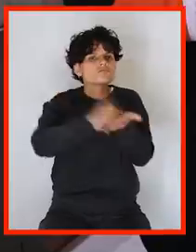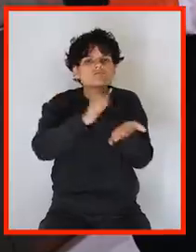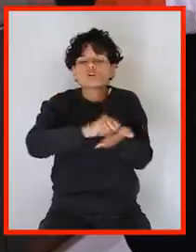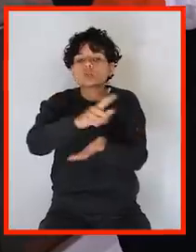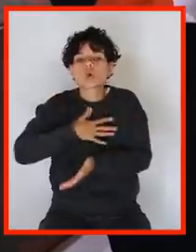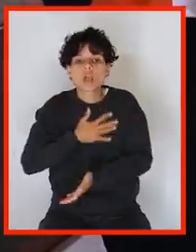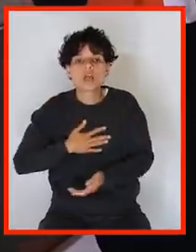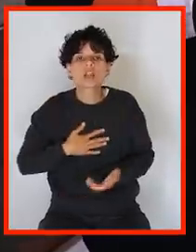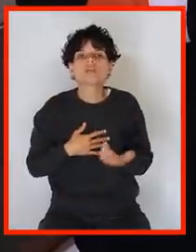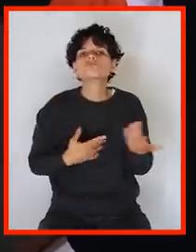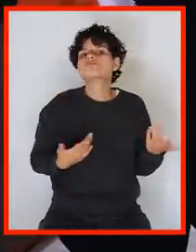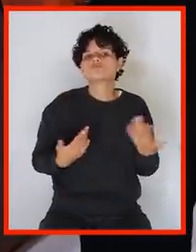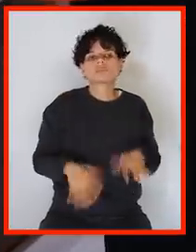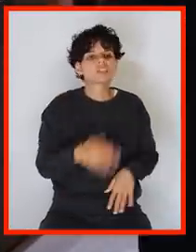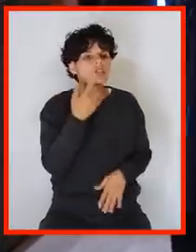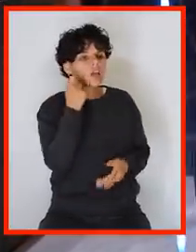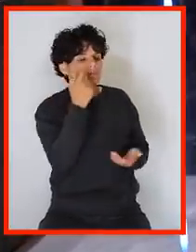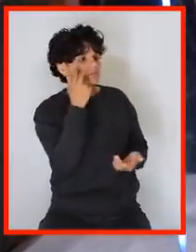chuchadita. ¿En qué lo han escrito los otros?